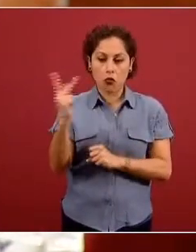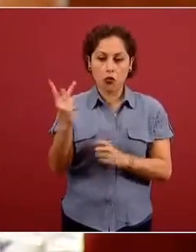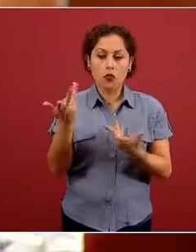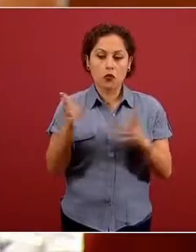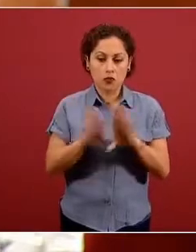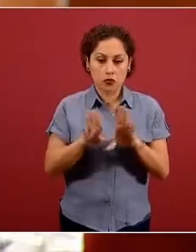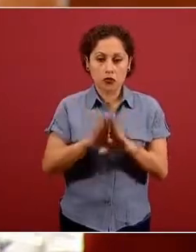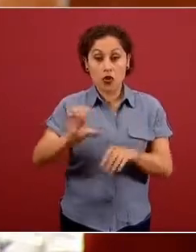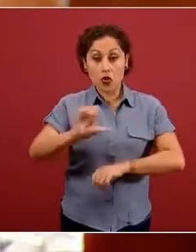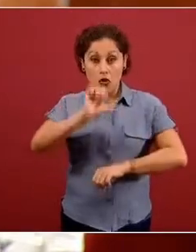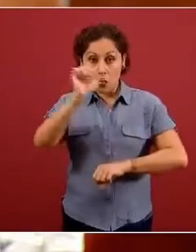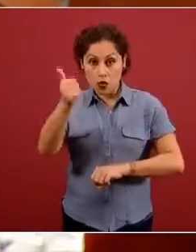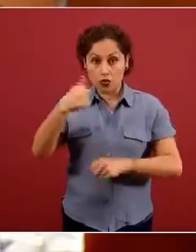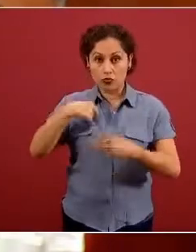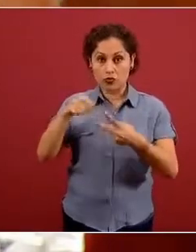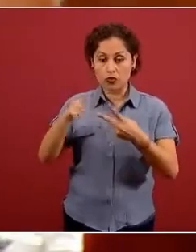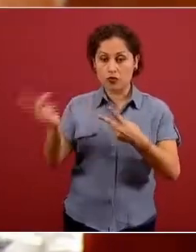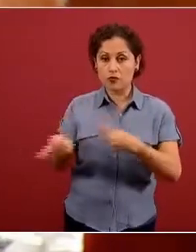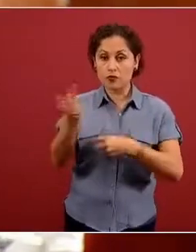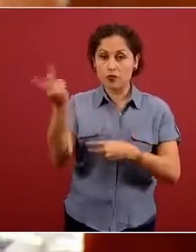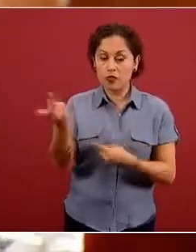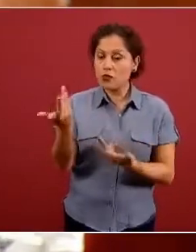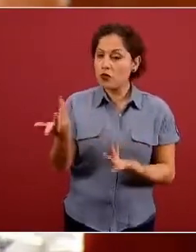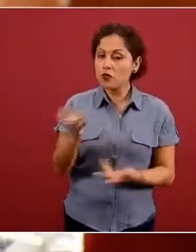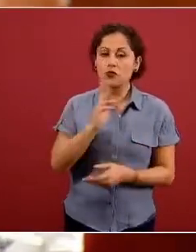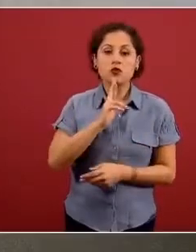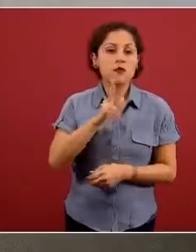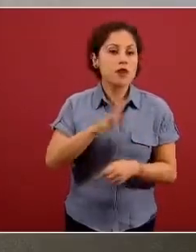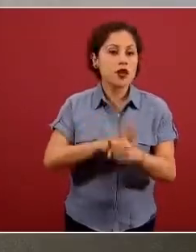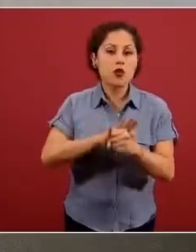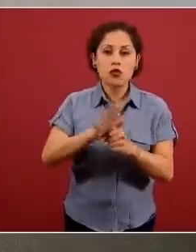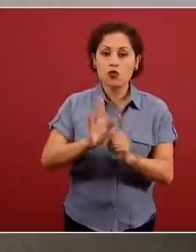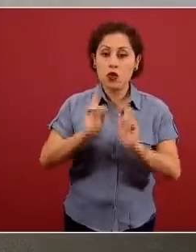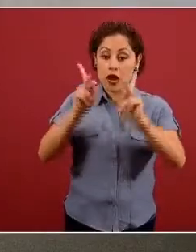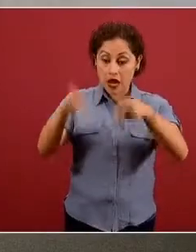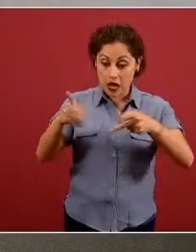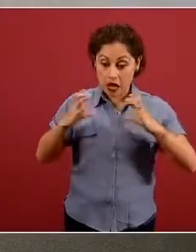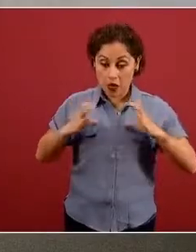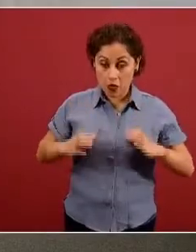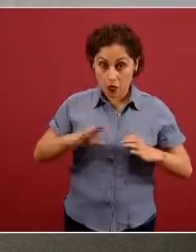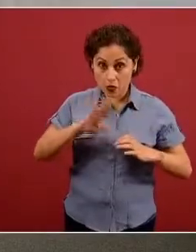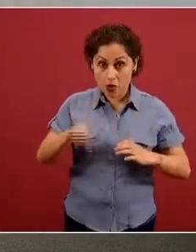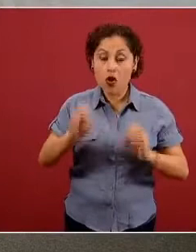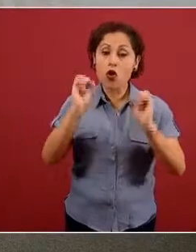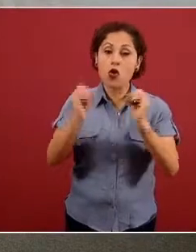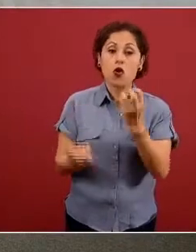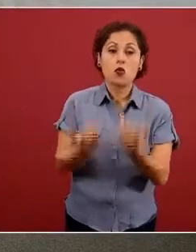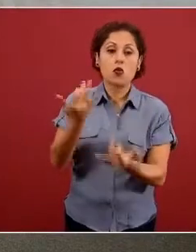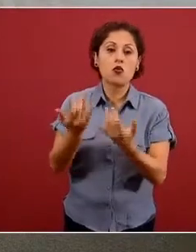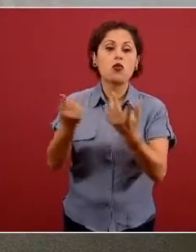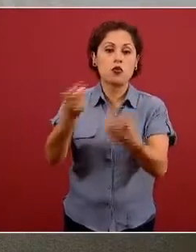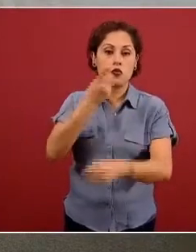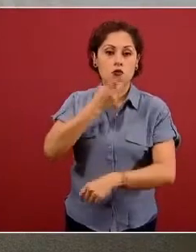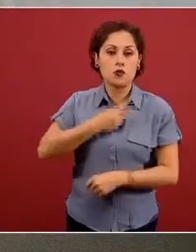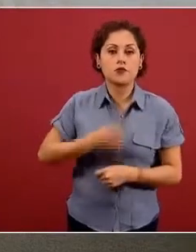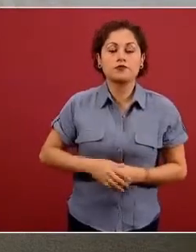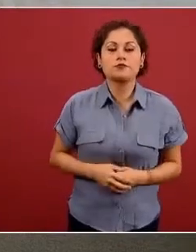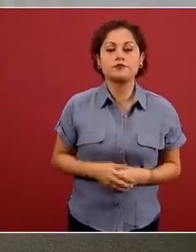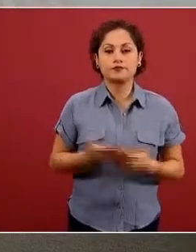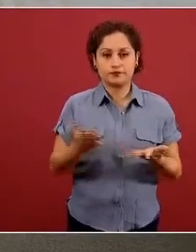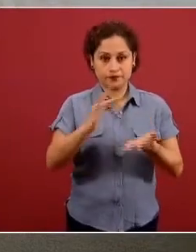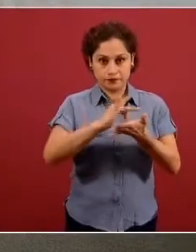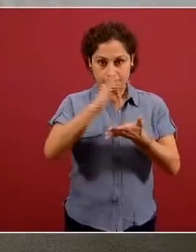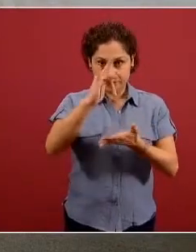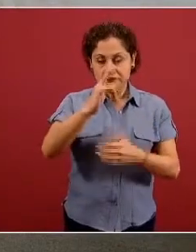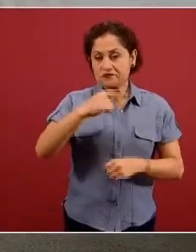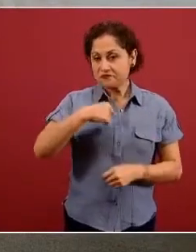pregunta es, ¿qué recomiendan, cremar o inhumar los cadáveres? Gracias. Muchas gracias. Yo creo